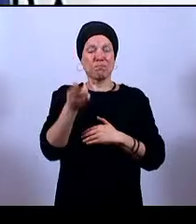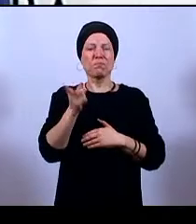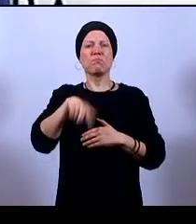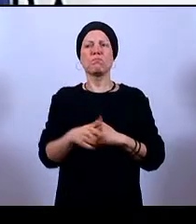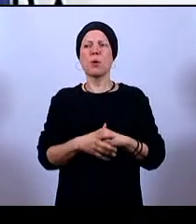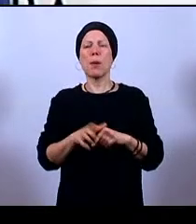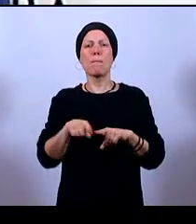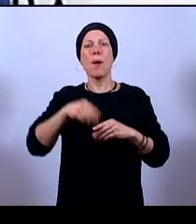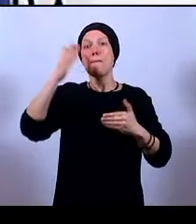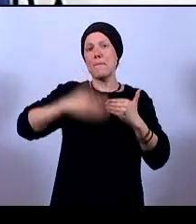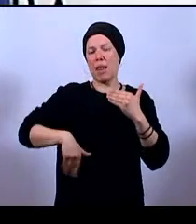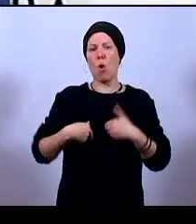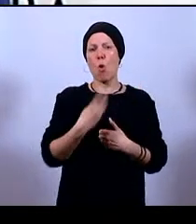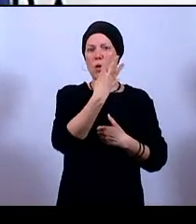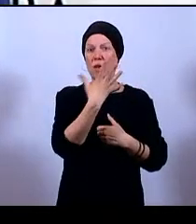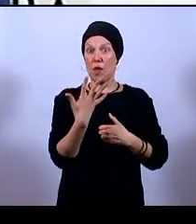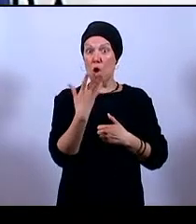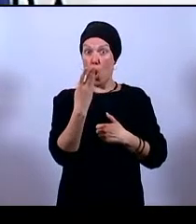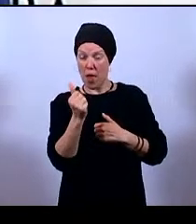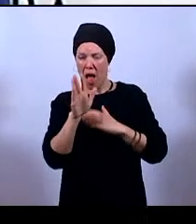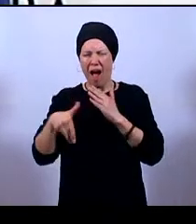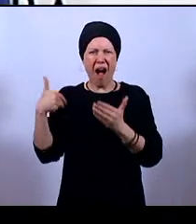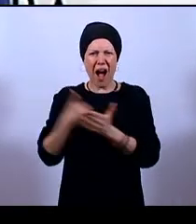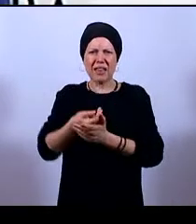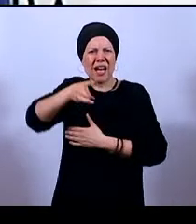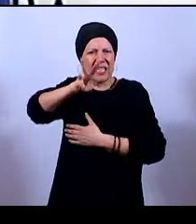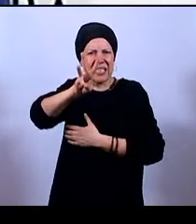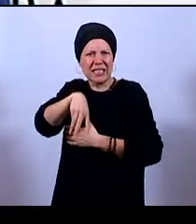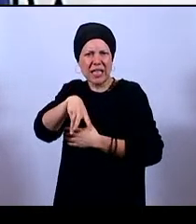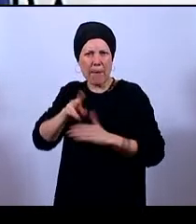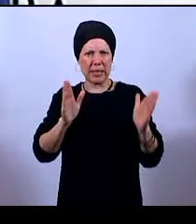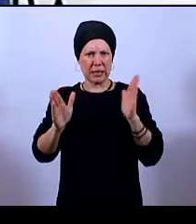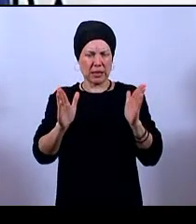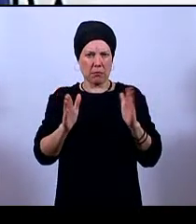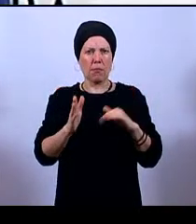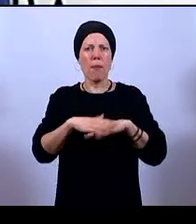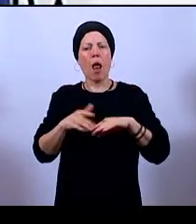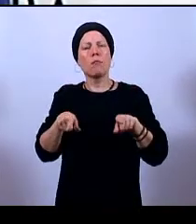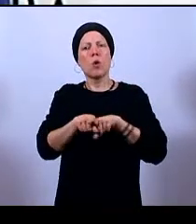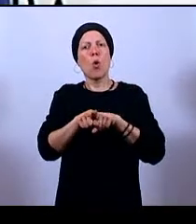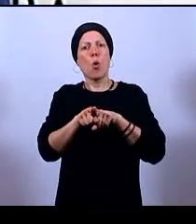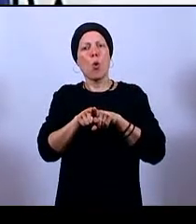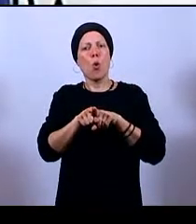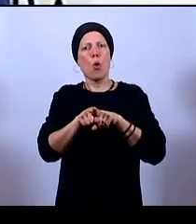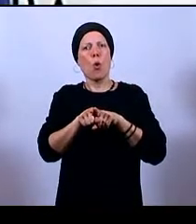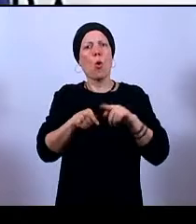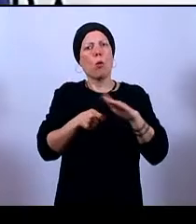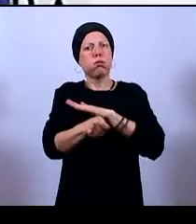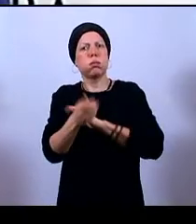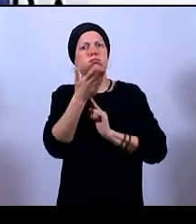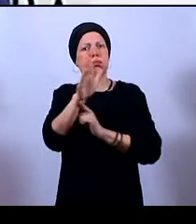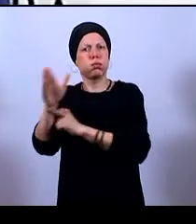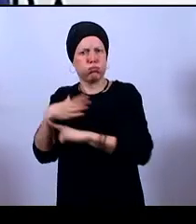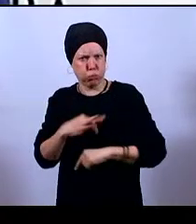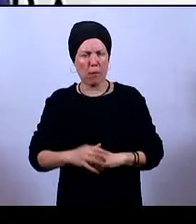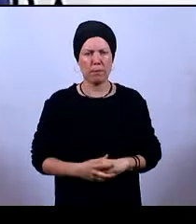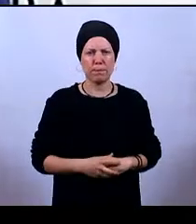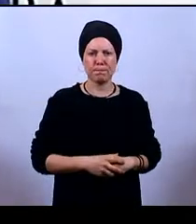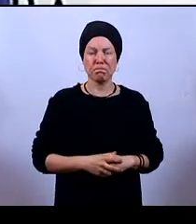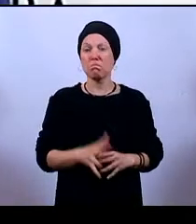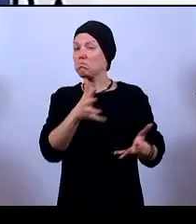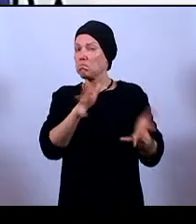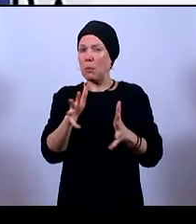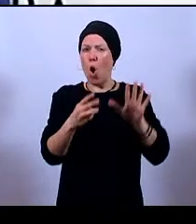ampliamos el plazo desde 45 días hasta los 3 meses para facilitar la presentación de más solicitudes.